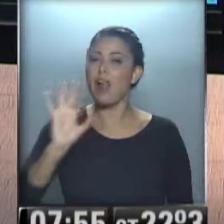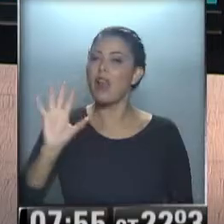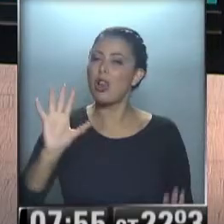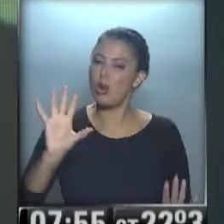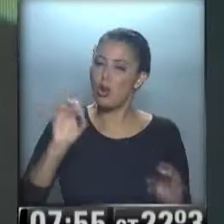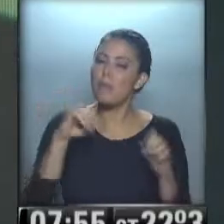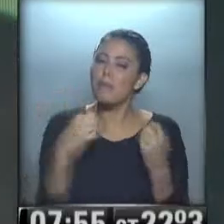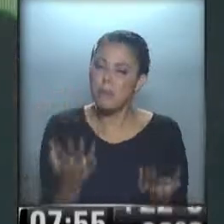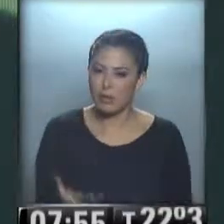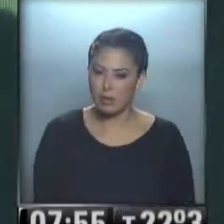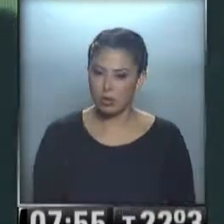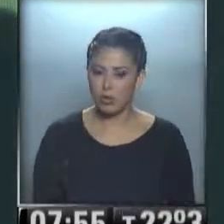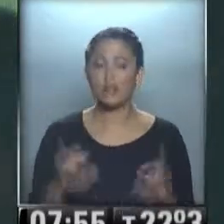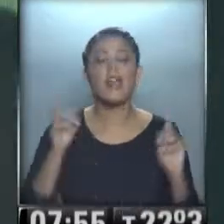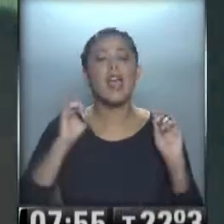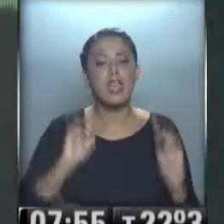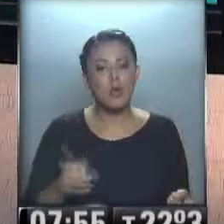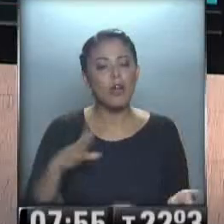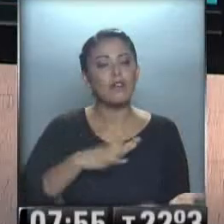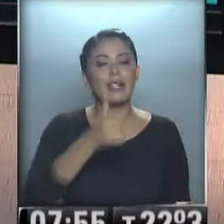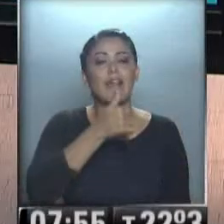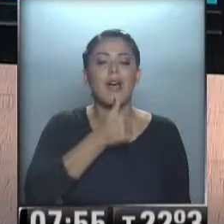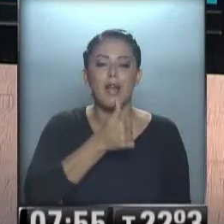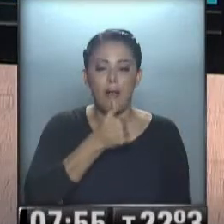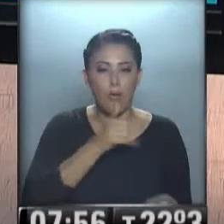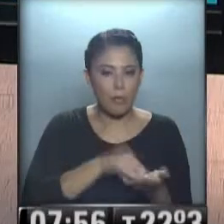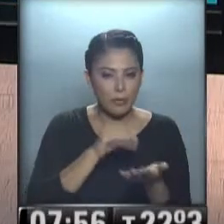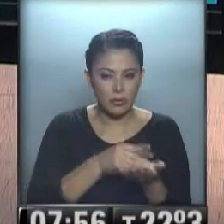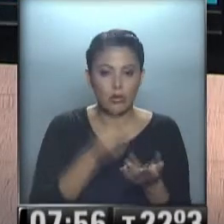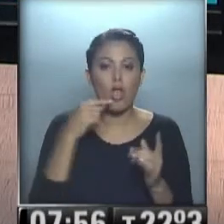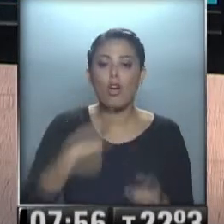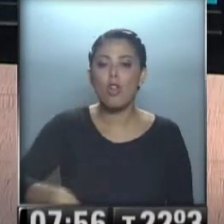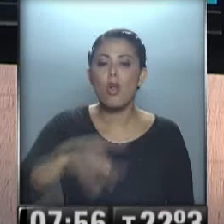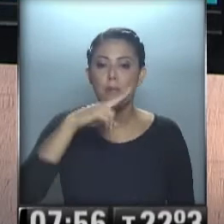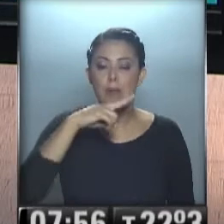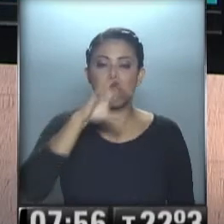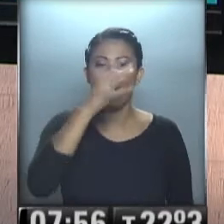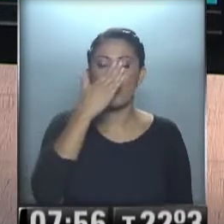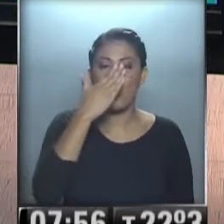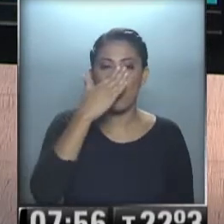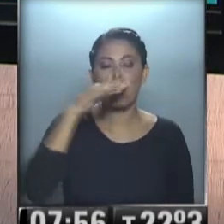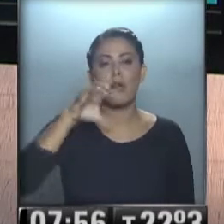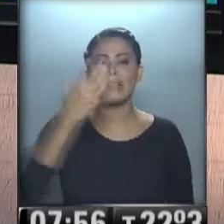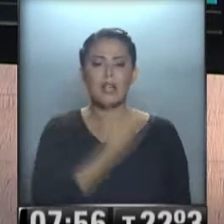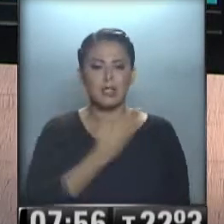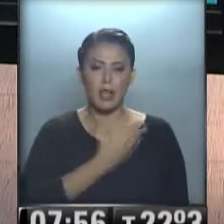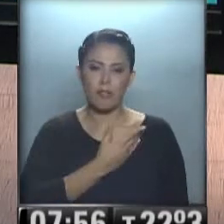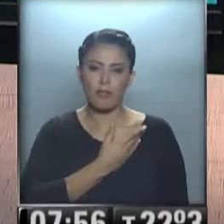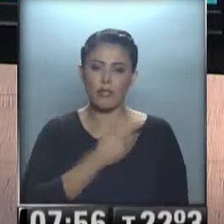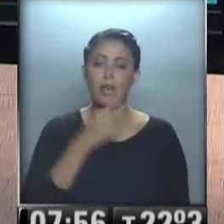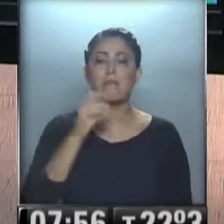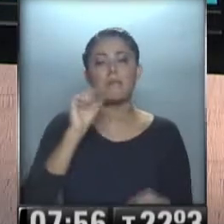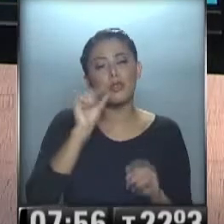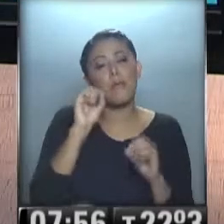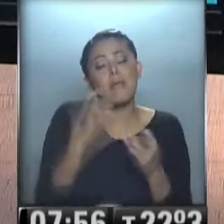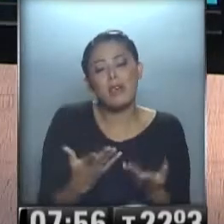mejor el panorama, pero igual falta agua. Aquí donde vemos el verdecito en Córdoba, en Santa Fe, pero qué poquito, está un poco mejor,